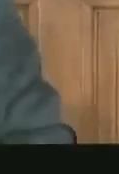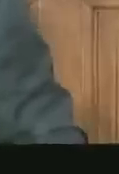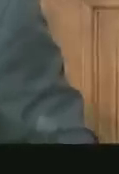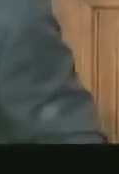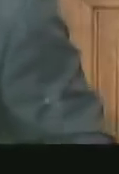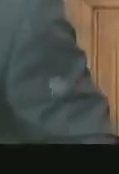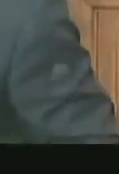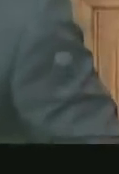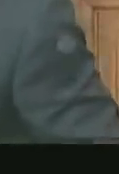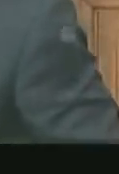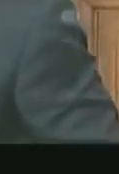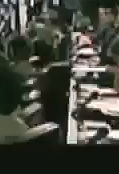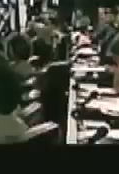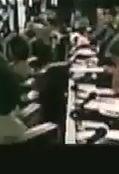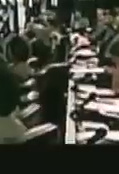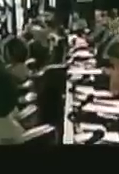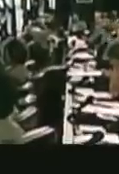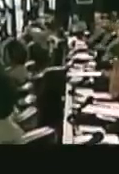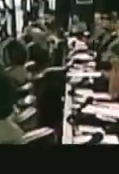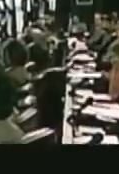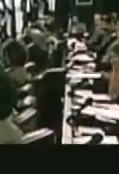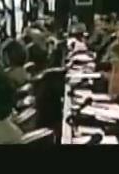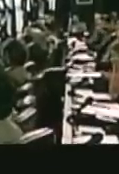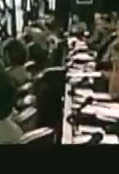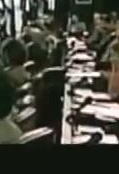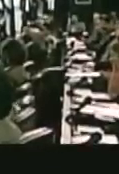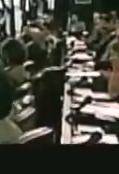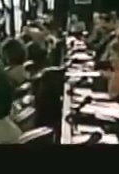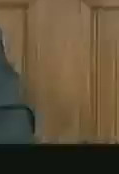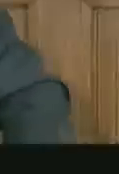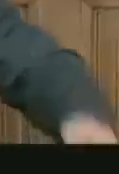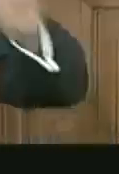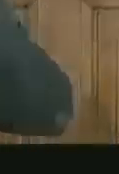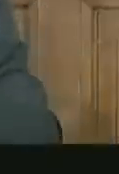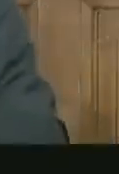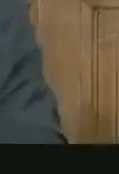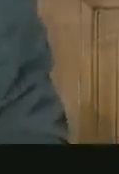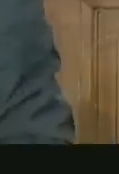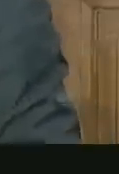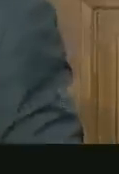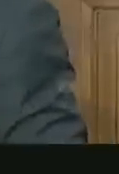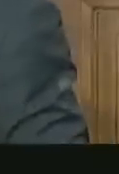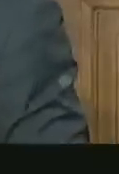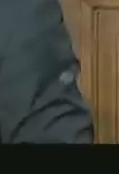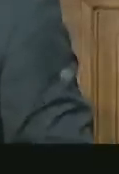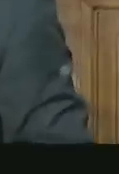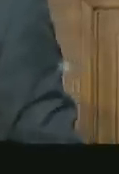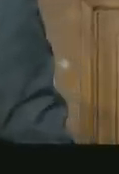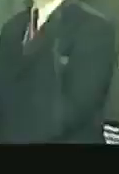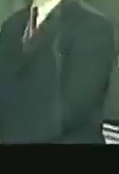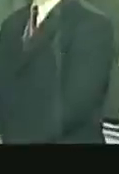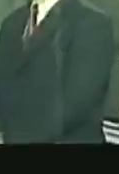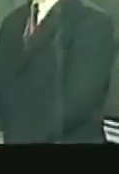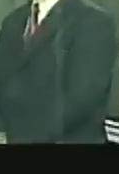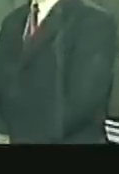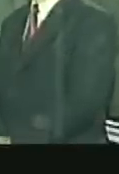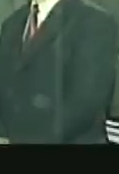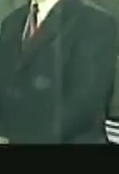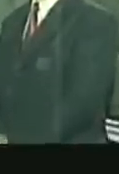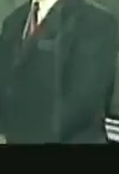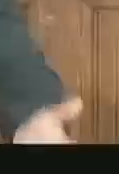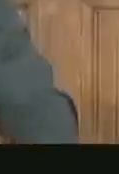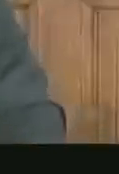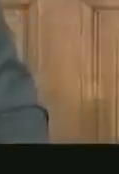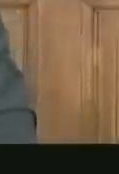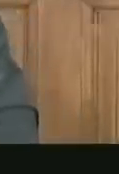redoblar los esfuerzos de día y de noche para cumplir con el juramento y para cumplir con la angustia de un pueblo. La vida va